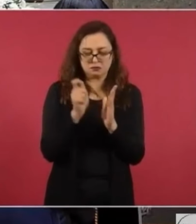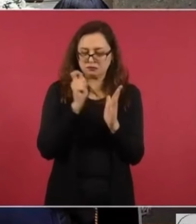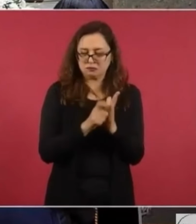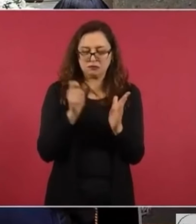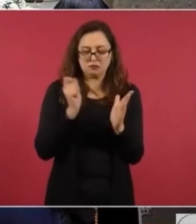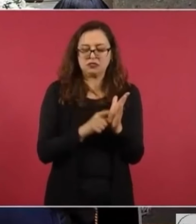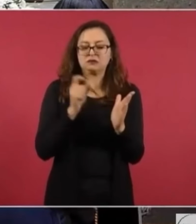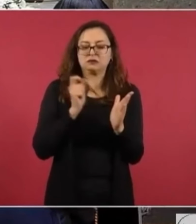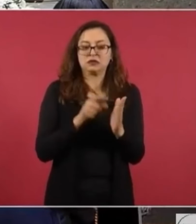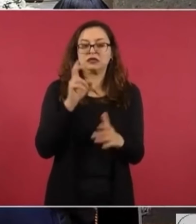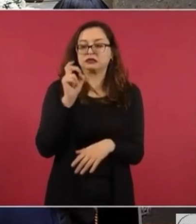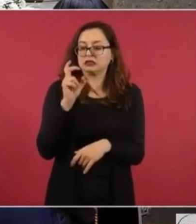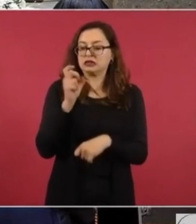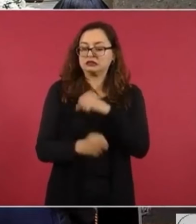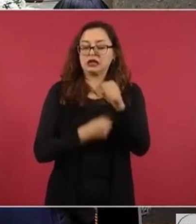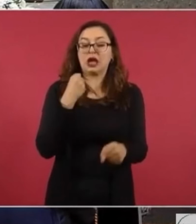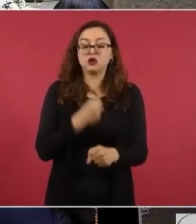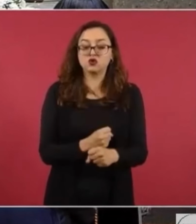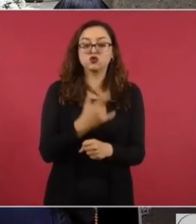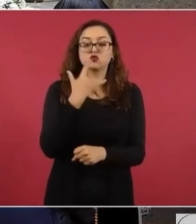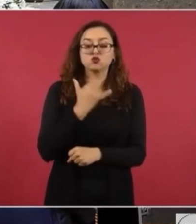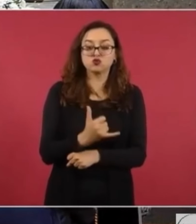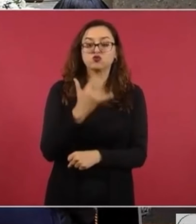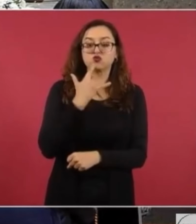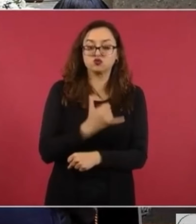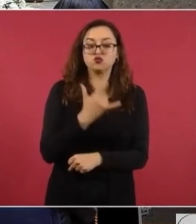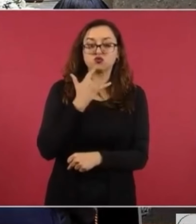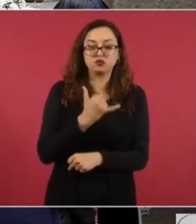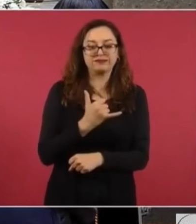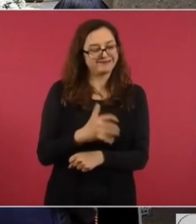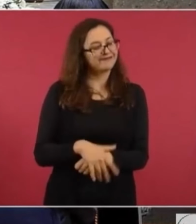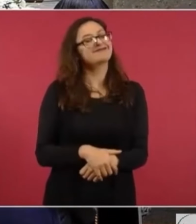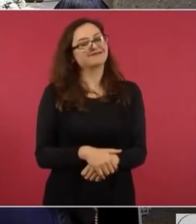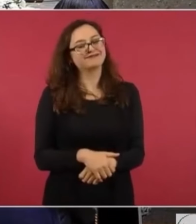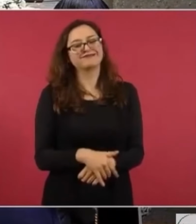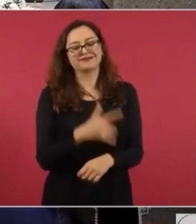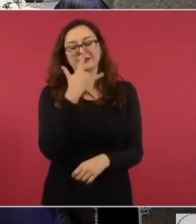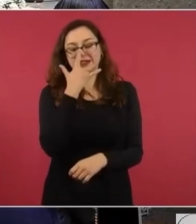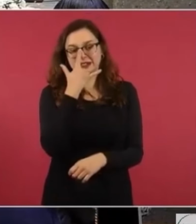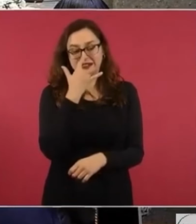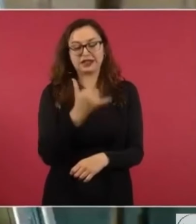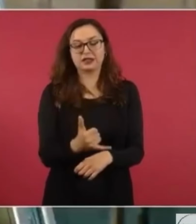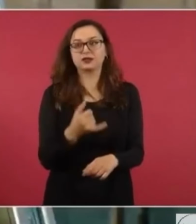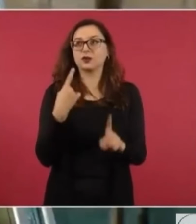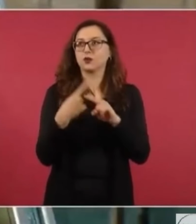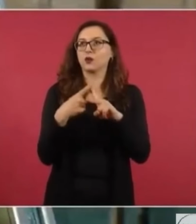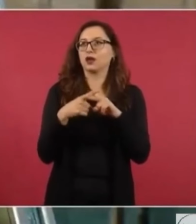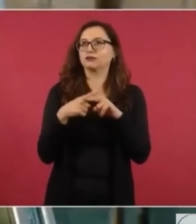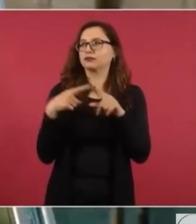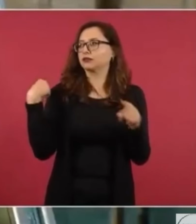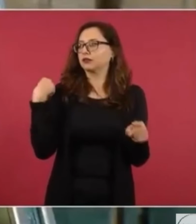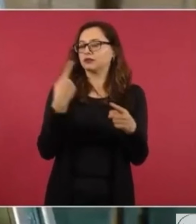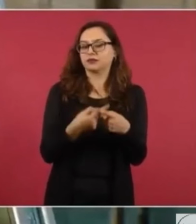en la lucha, 30 años, en el 22. Qué curioso, ¿no? Entonces, si uno echa la cuenta, bueno,